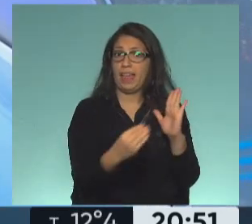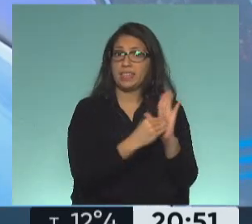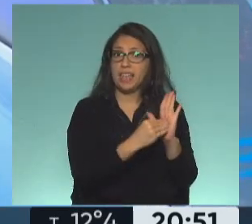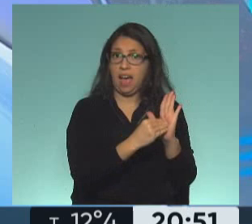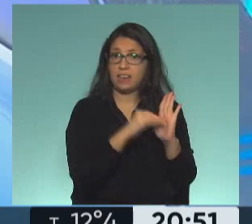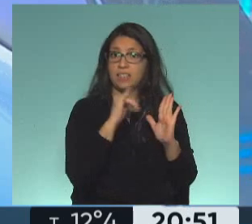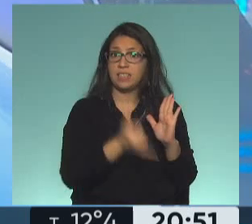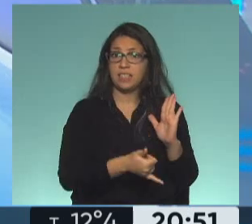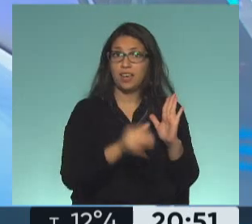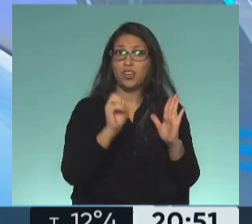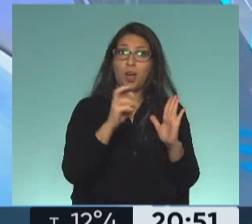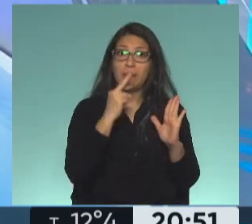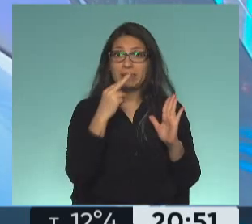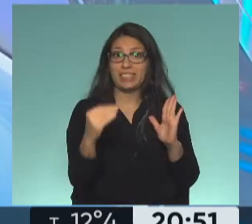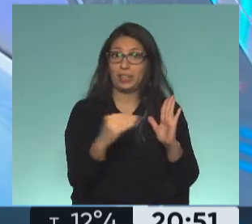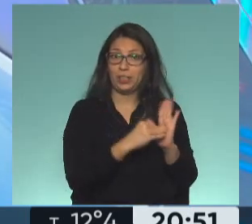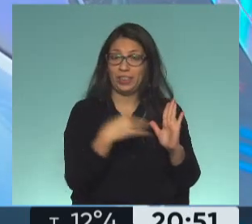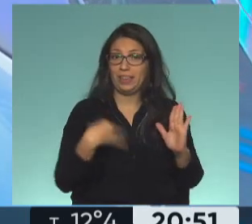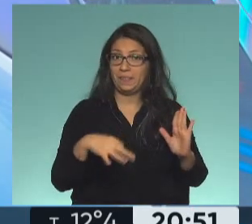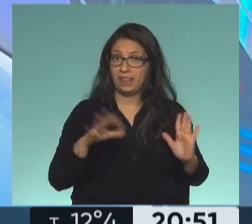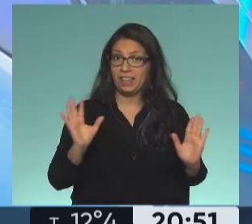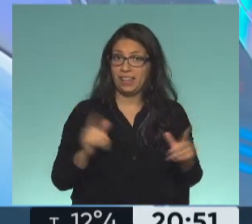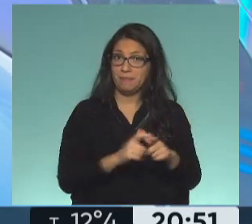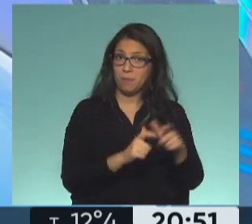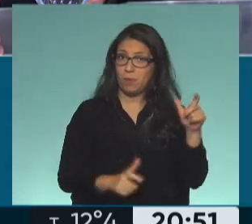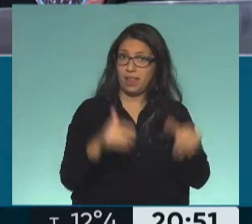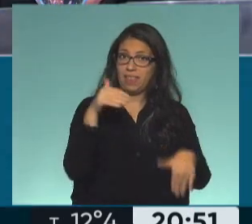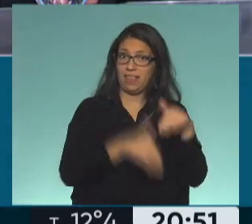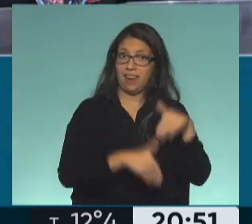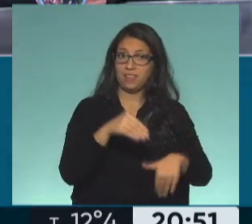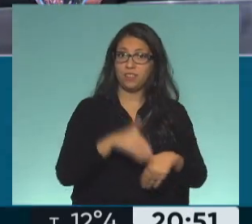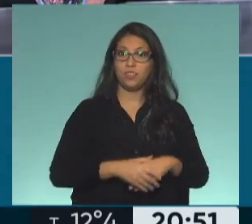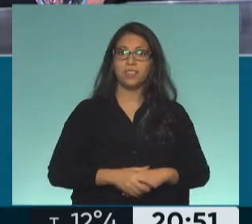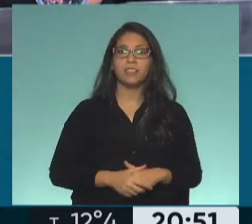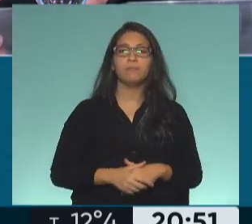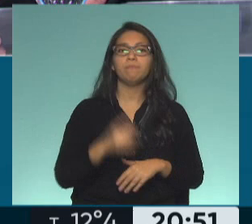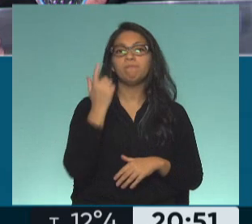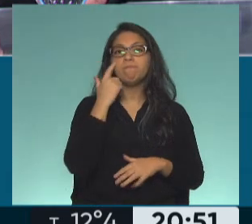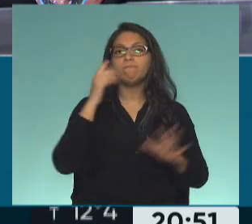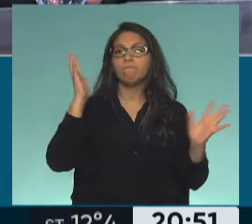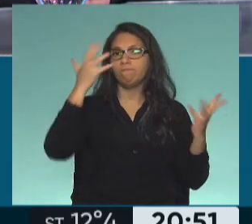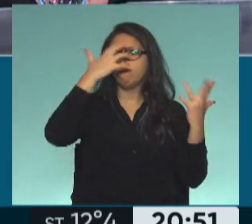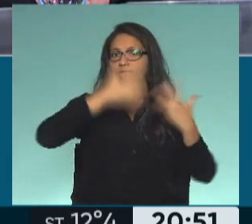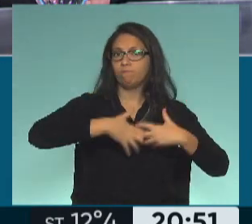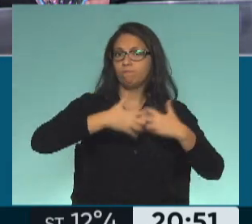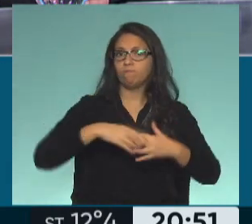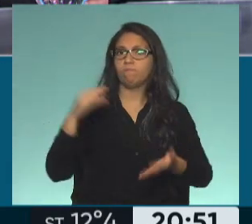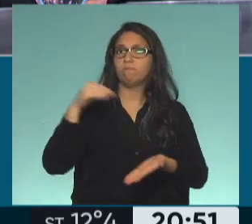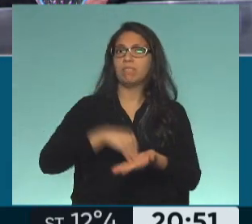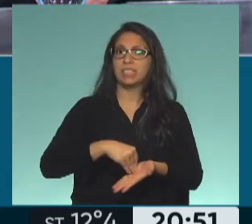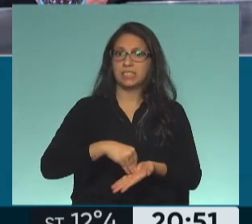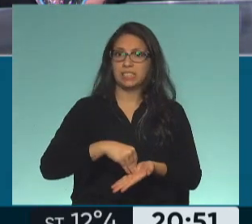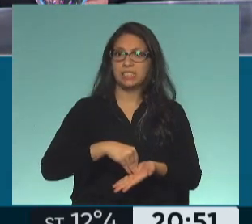El apellido y el nombre, ¿no? Y yo creo que da para pensar y repensar la participación